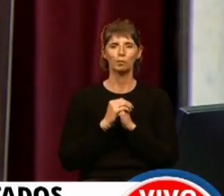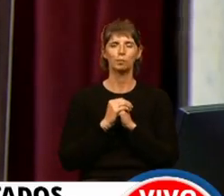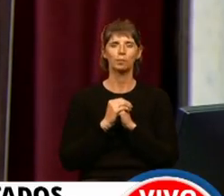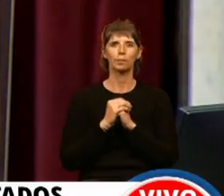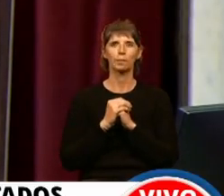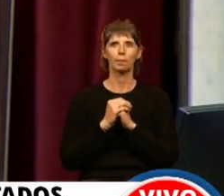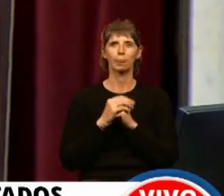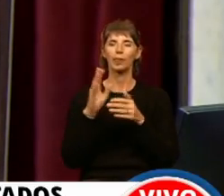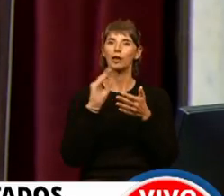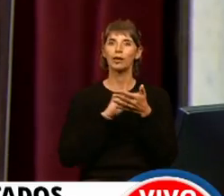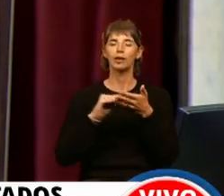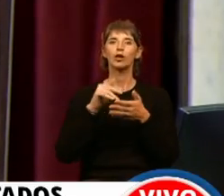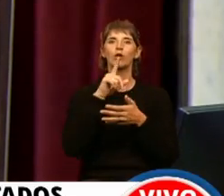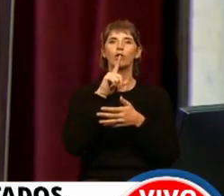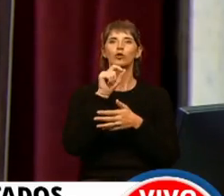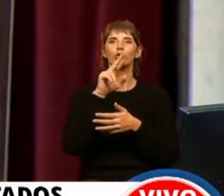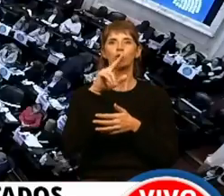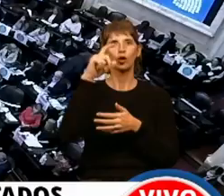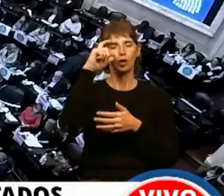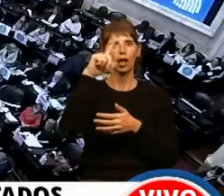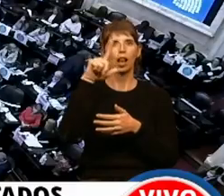diputado pablo torello